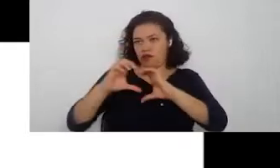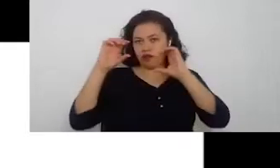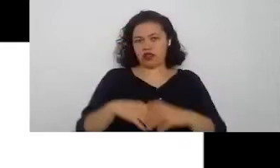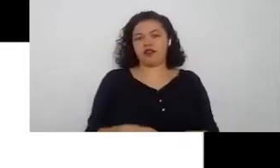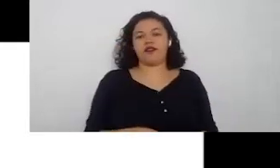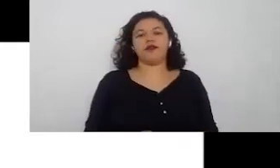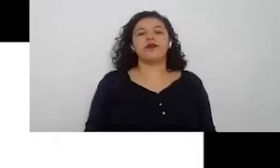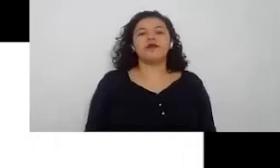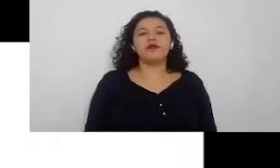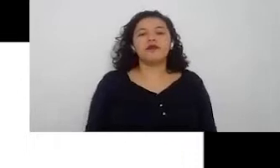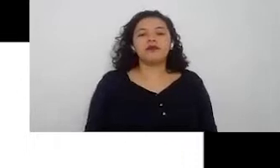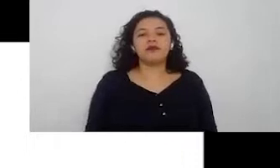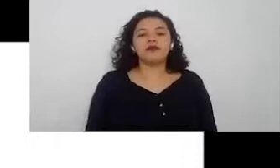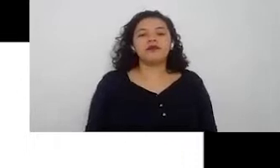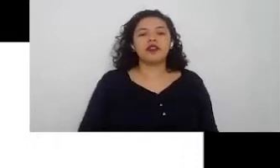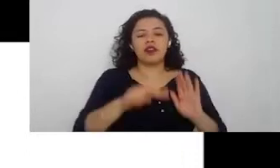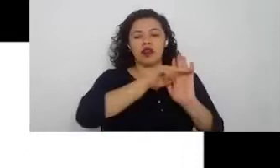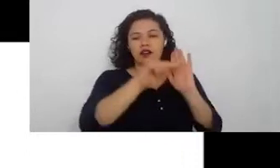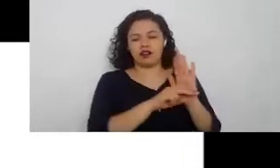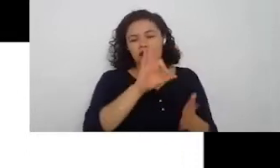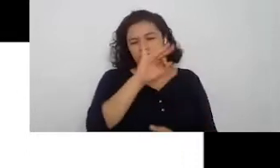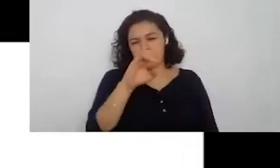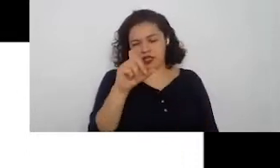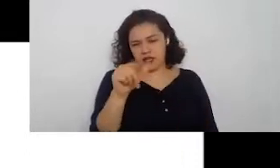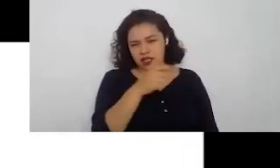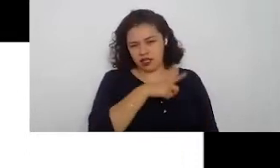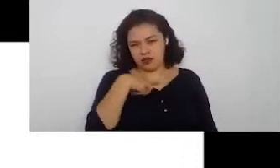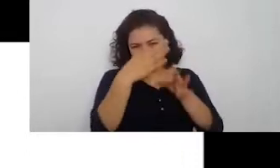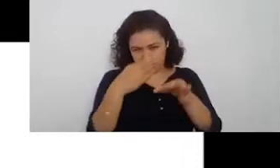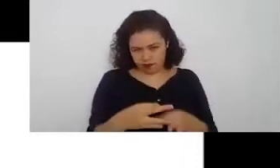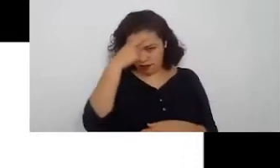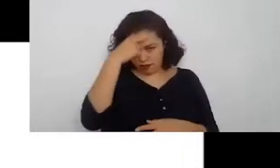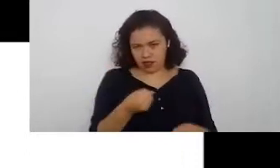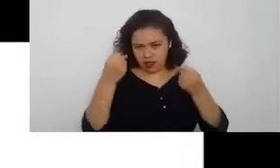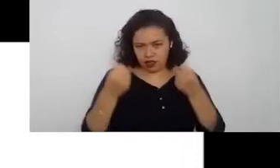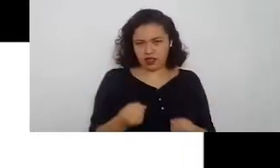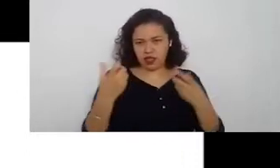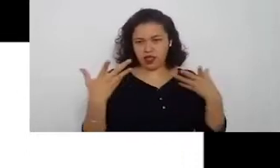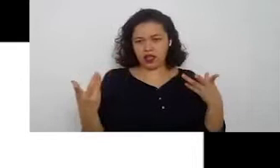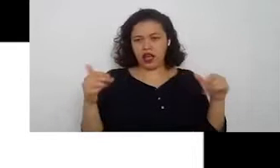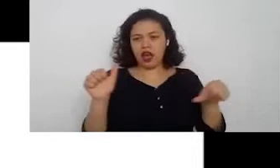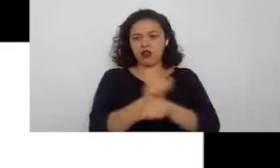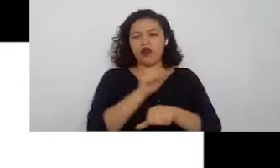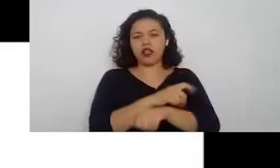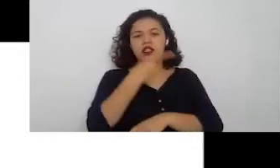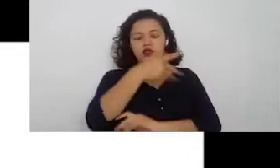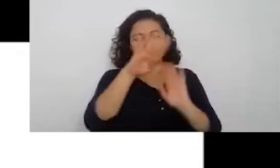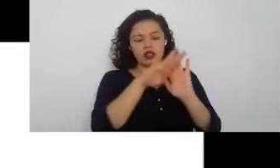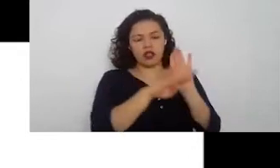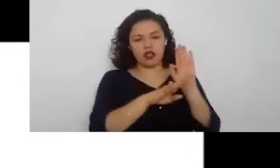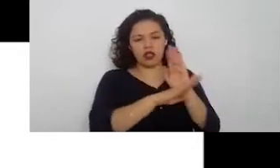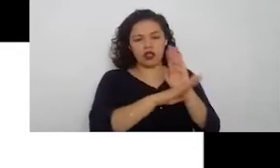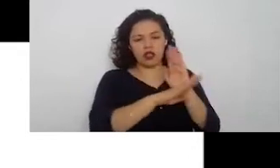Asegurar el cumplimiento de las normas fiscales, como se los he dicho, y asegurar la actualización de sus estatutos, sobre todo de